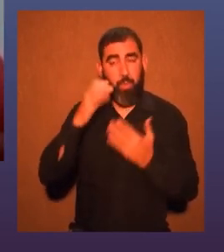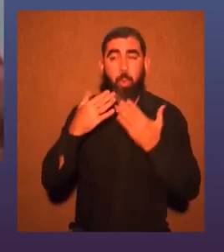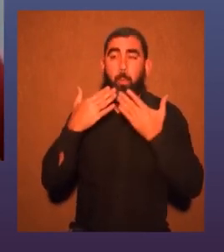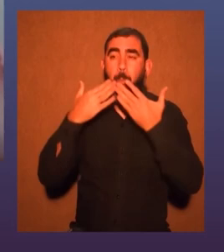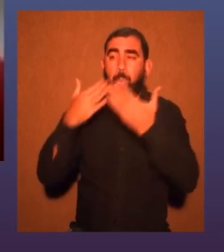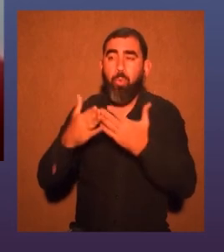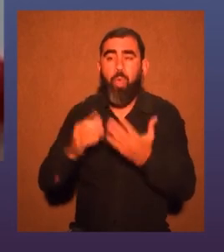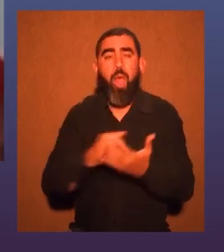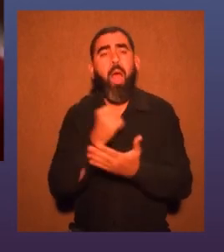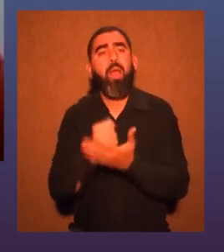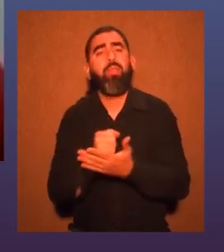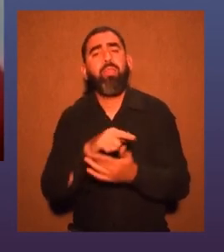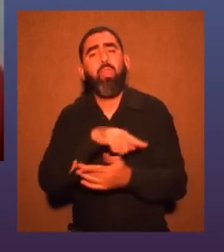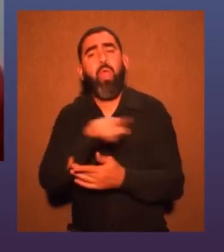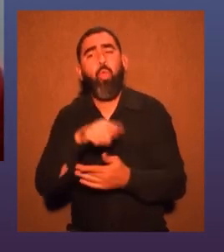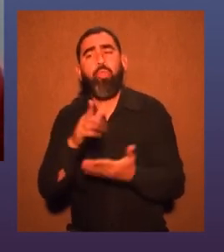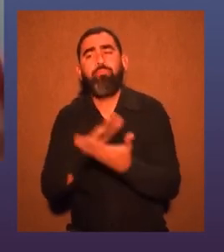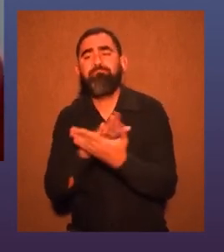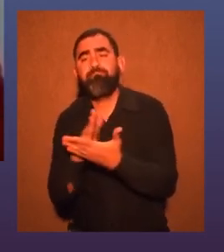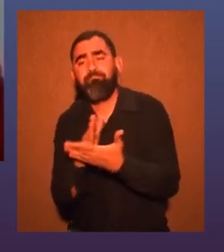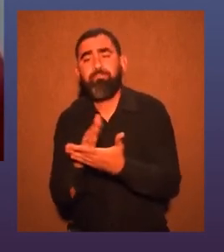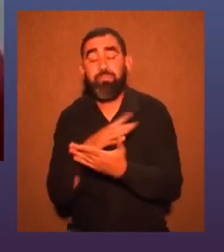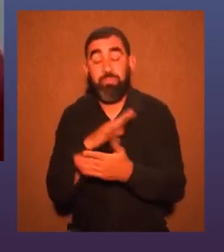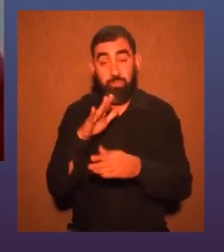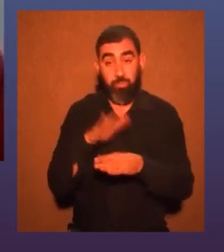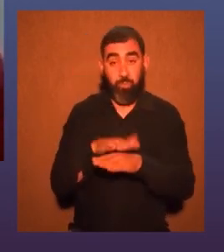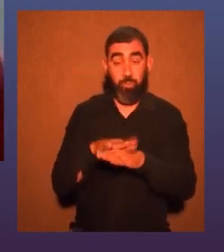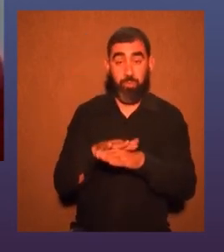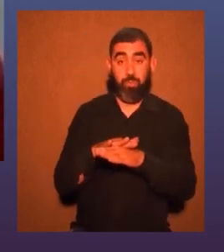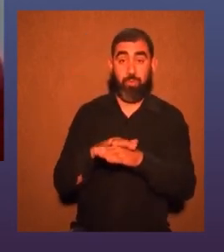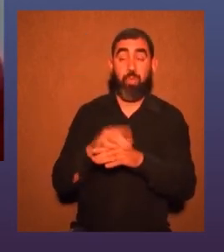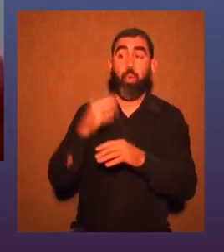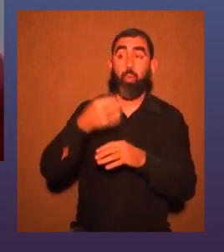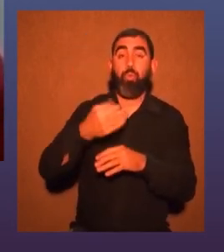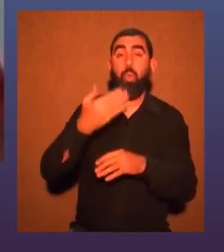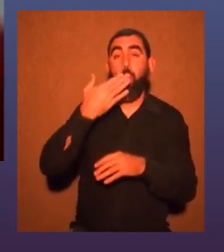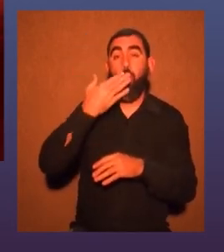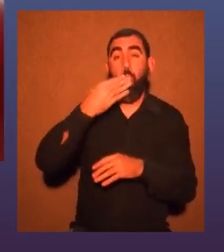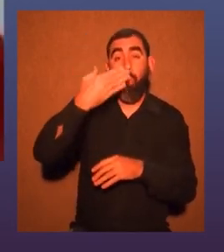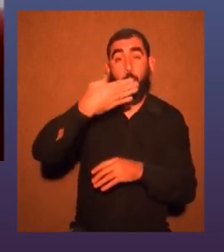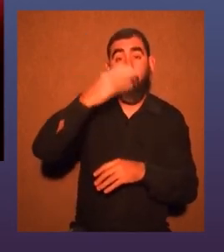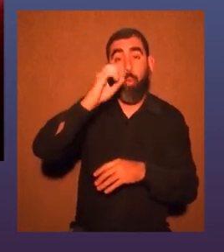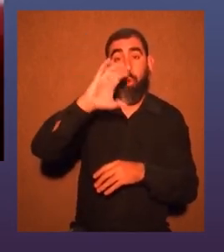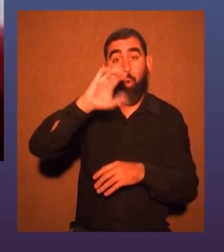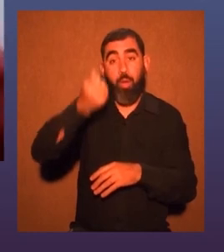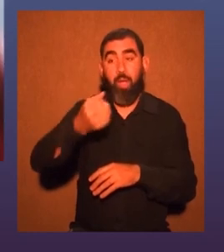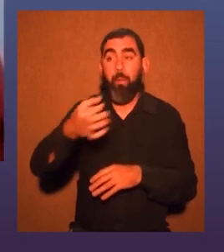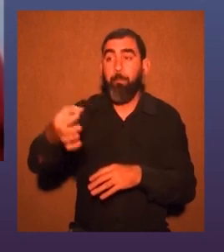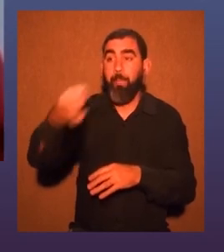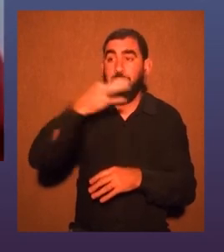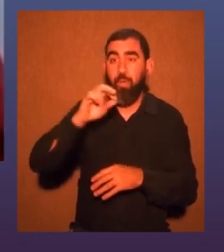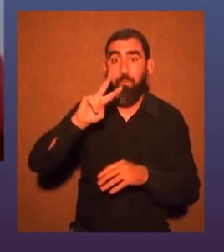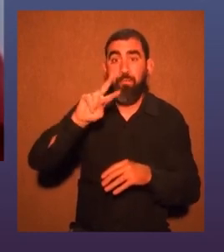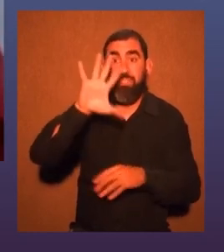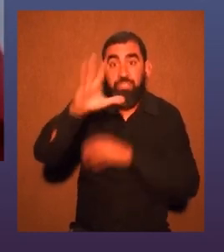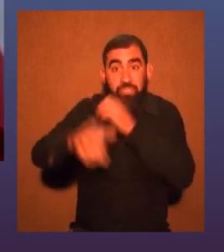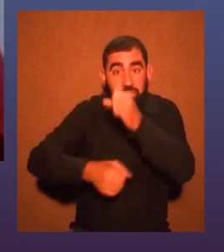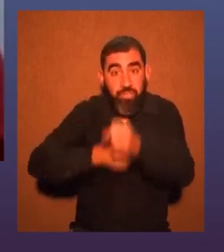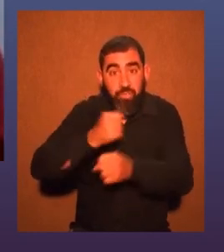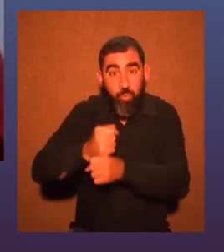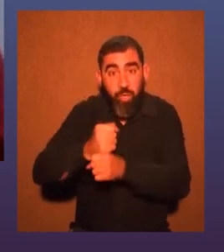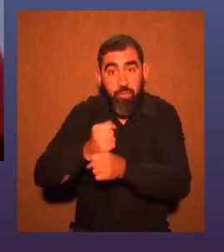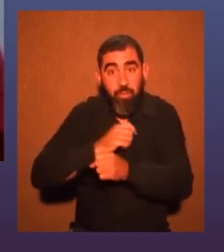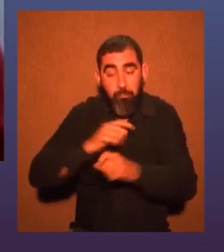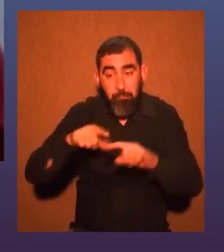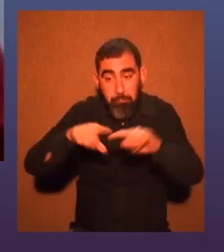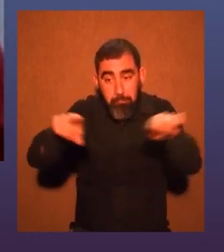dónde puedo, que esto con el otro, ¿no? Y en ese momento Julio Boca decía, hasta aquí podés, aquí. Un tipo que estuvo 25 años en una cajita